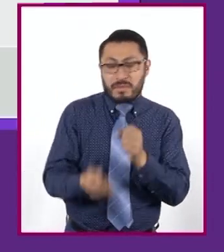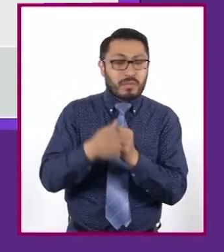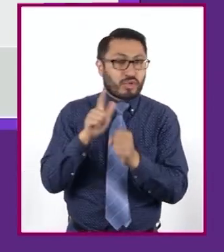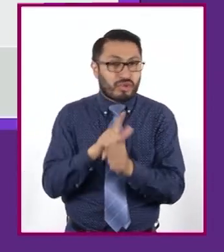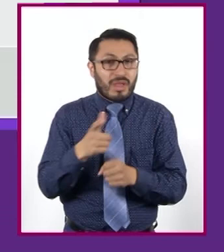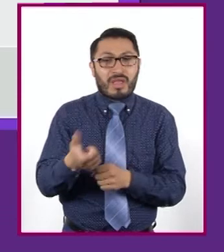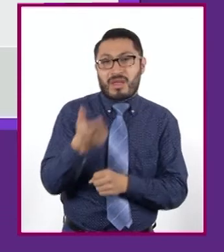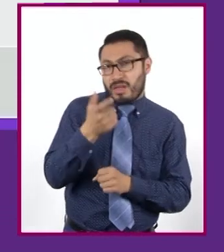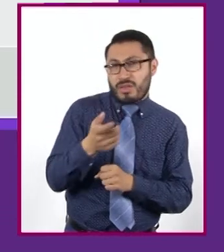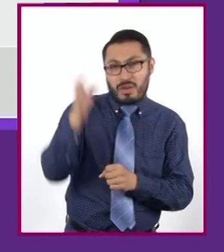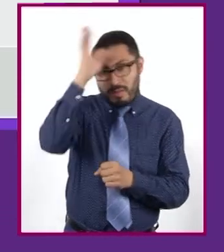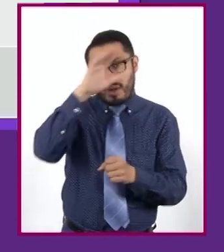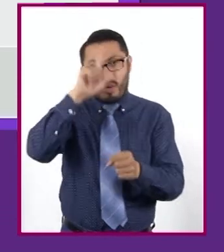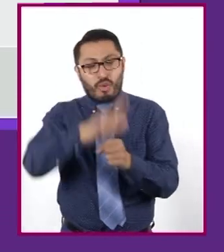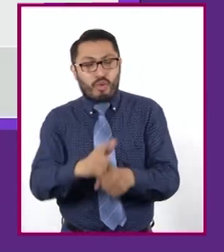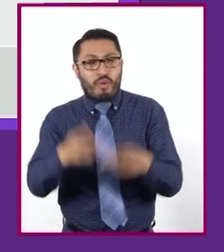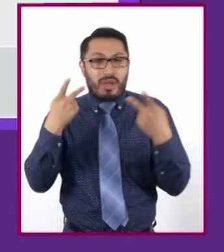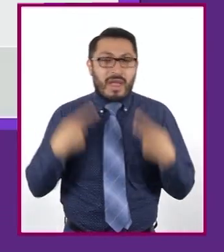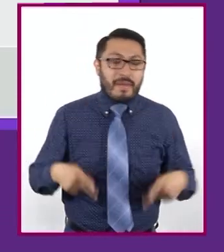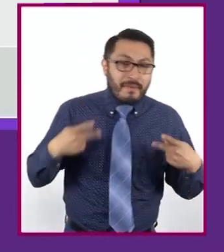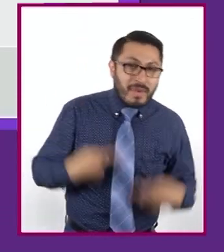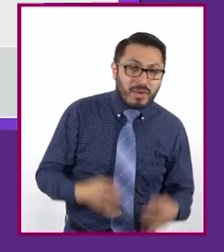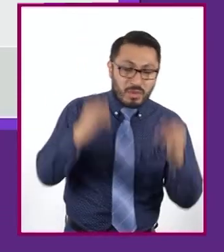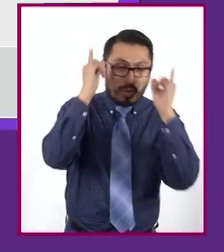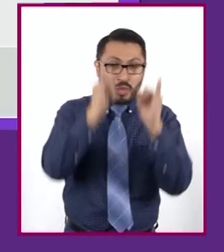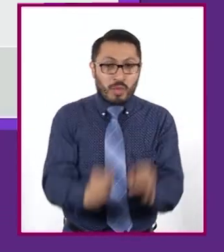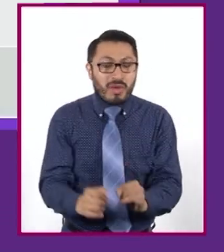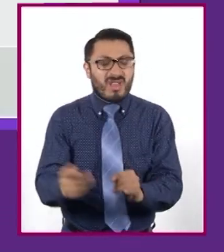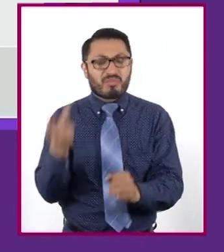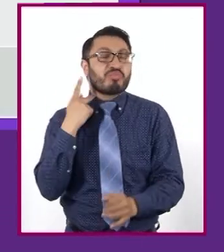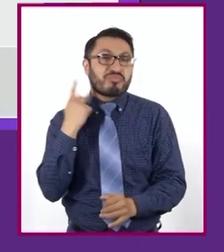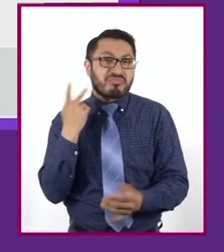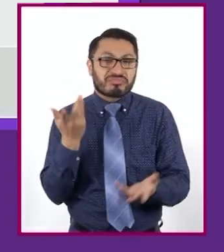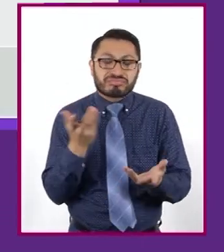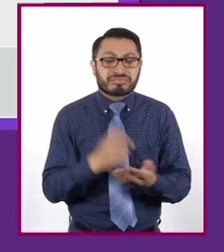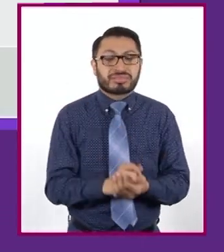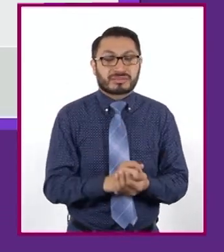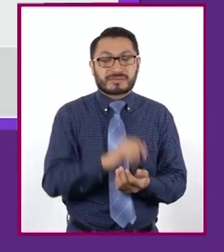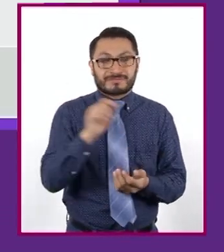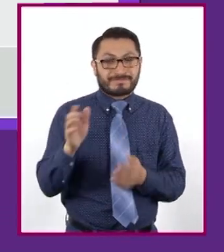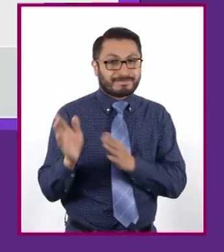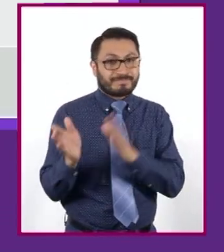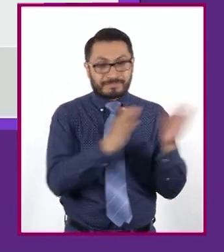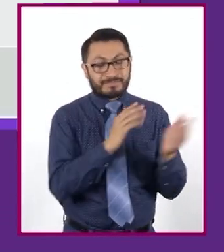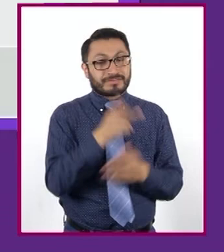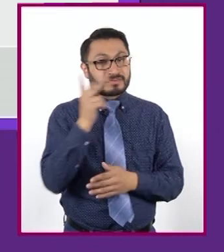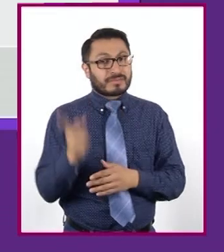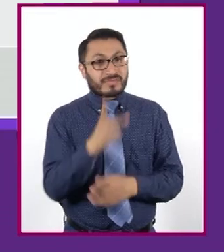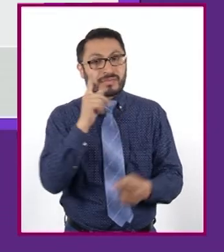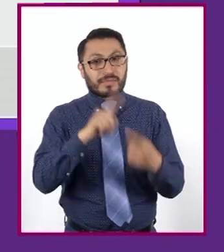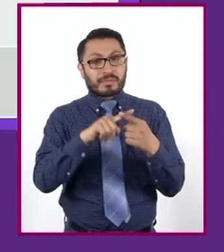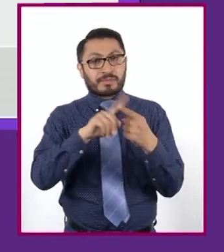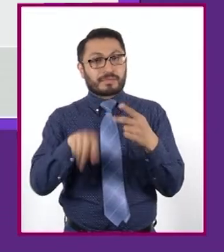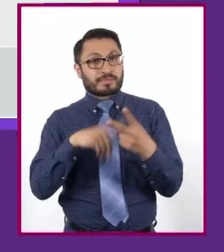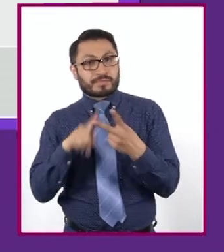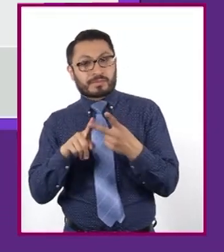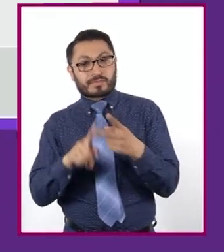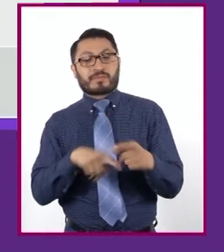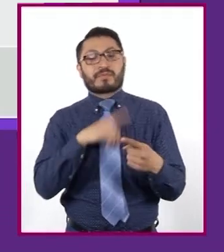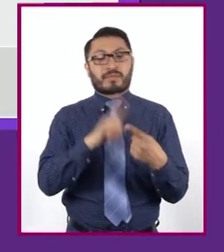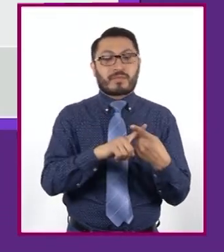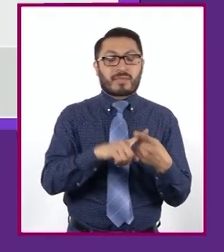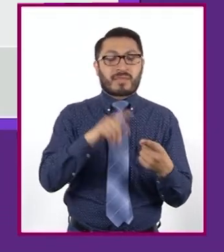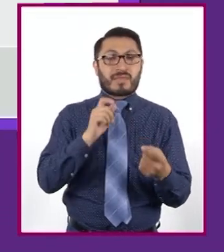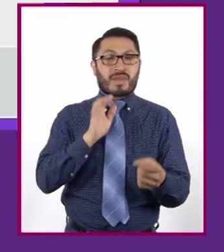económicos, culturales, personales y políticos. Después tenemos dos preguntas. ¿Qué favorece